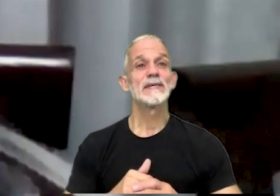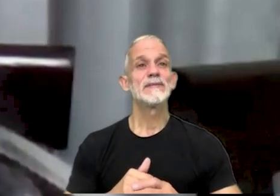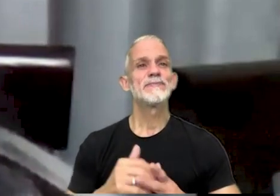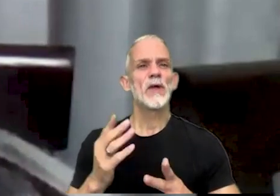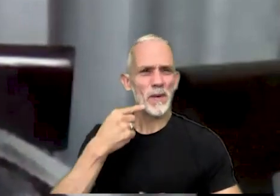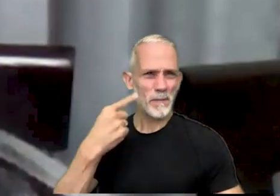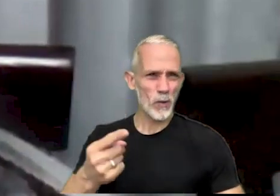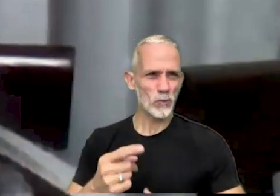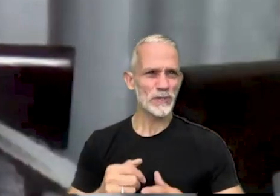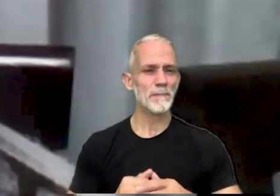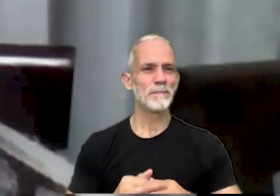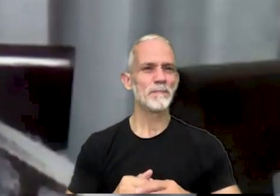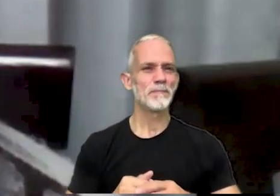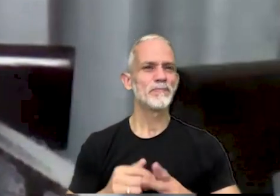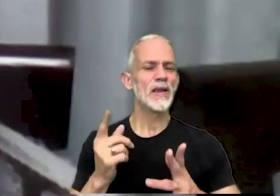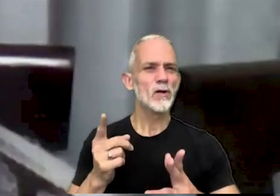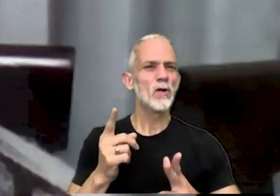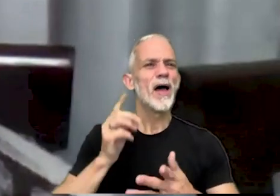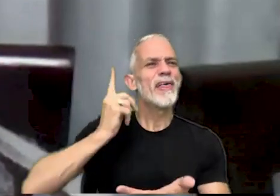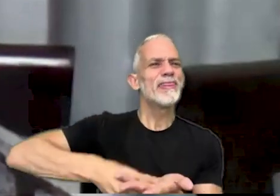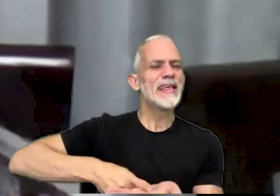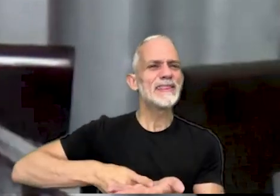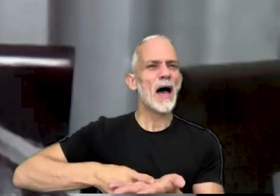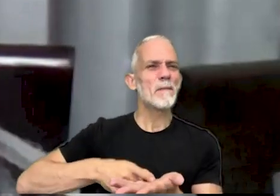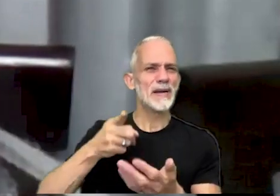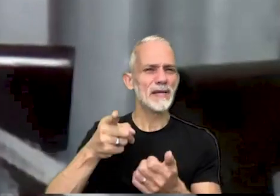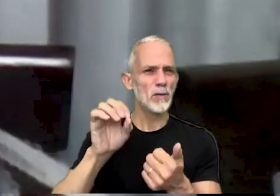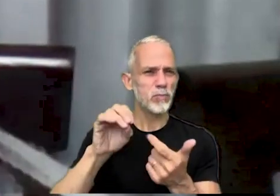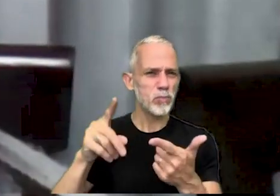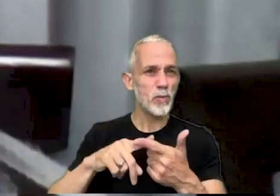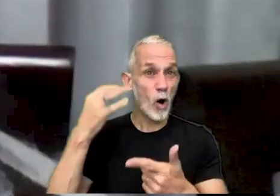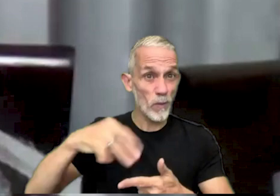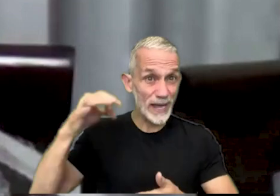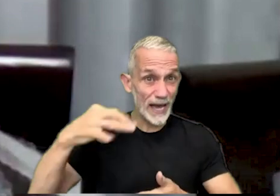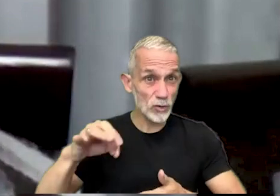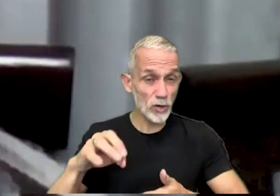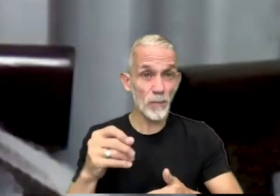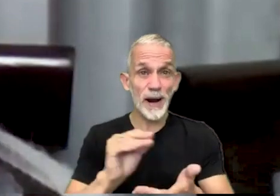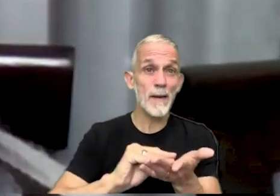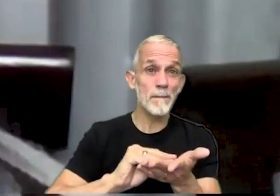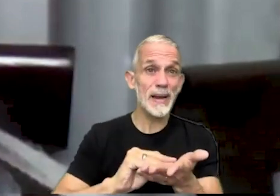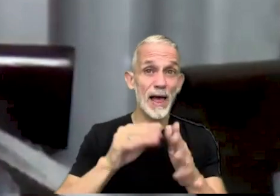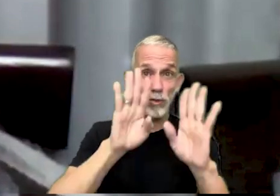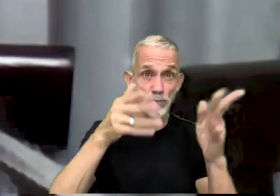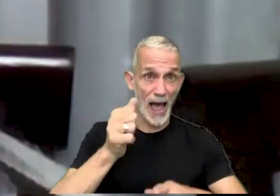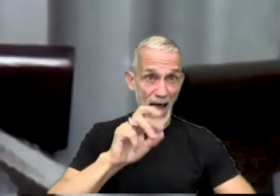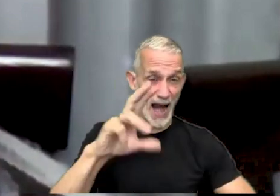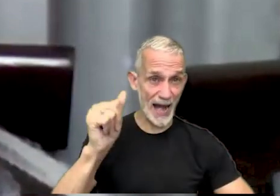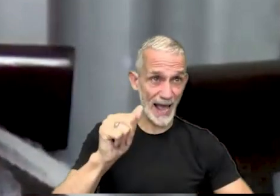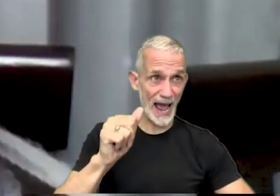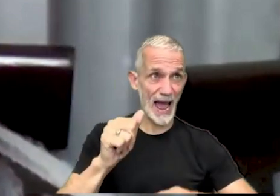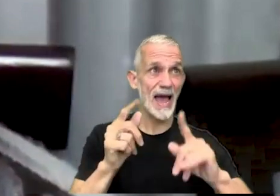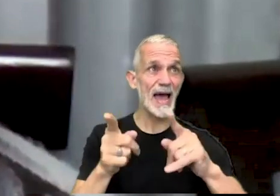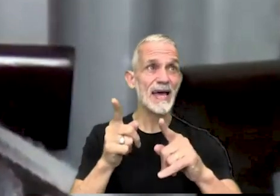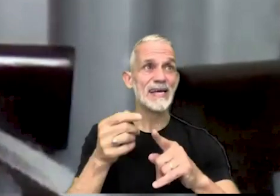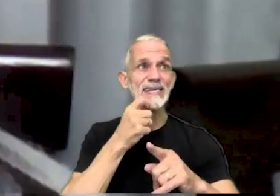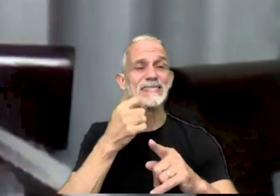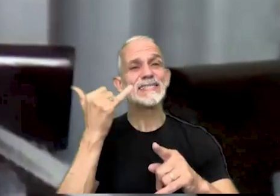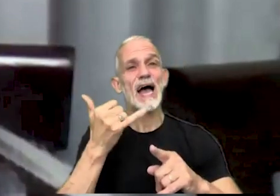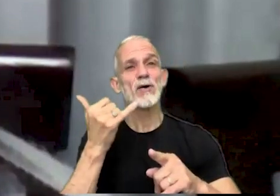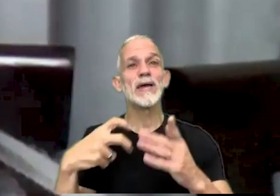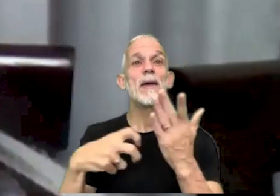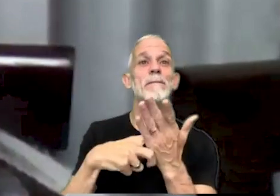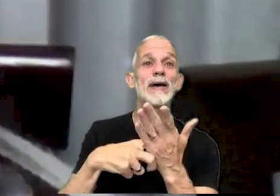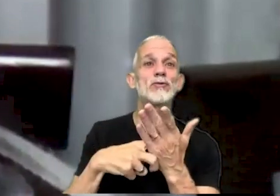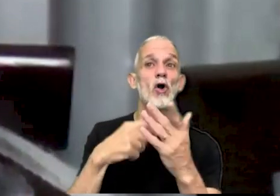Y es una pregunta, los dictámenes que mencionó son obligatorios para los empleados del organismo, en el sentido de que si un